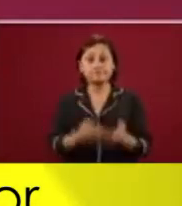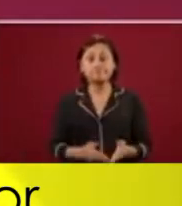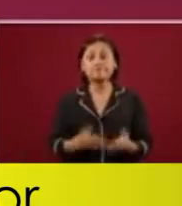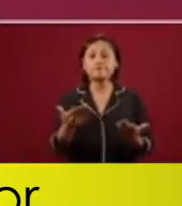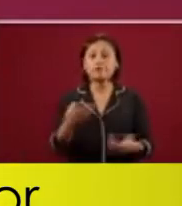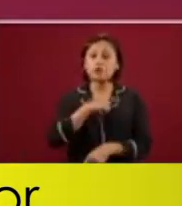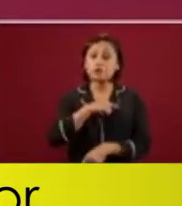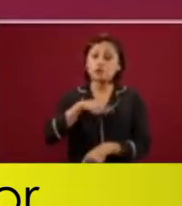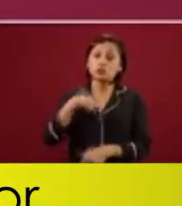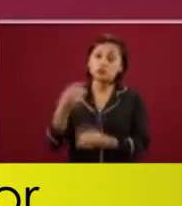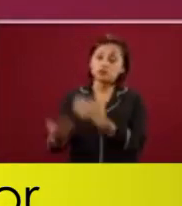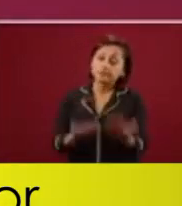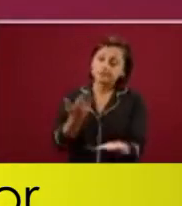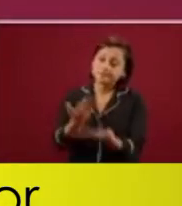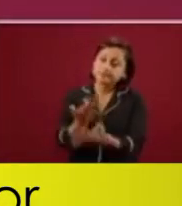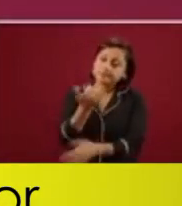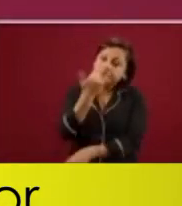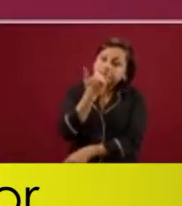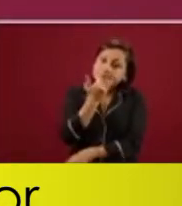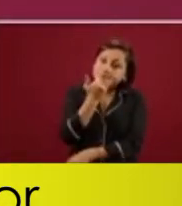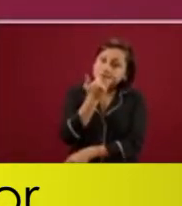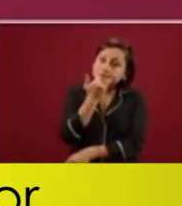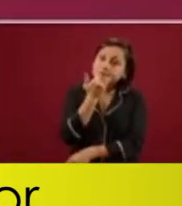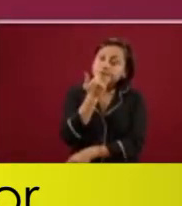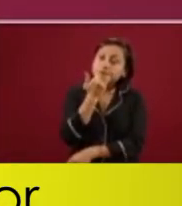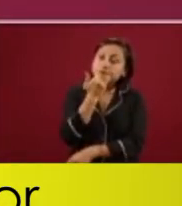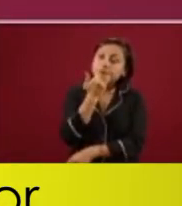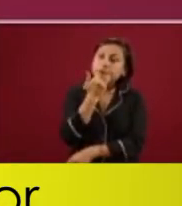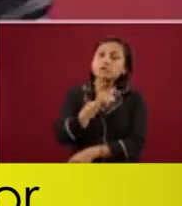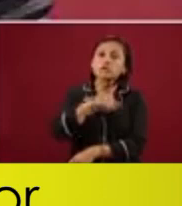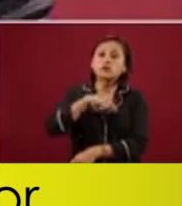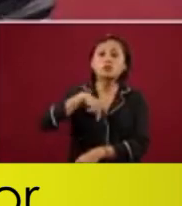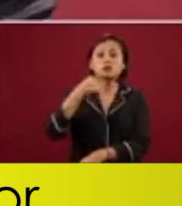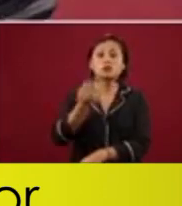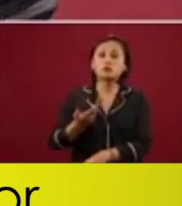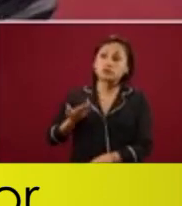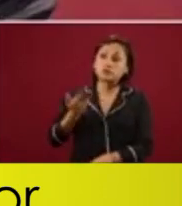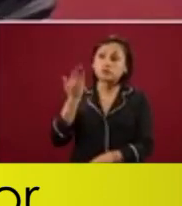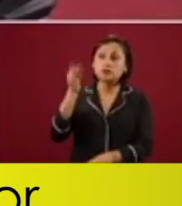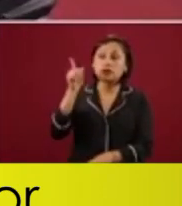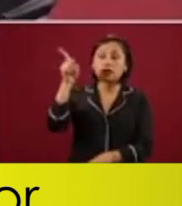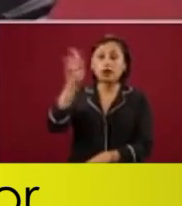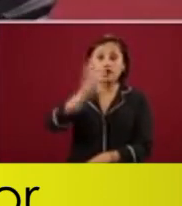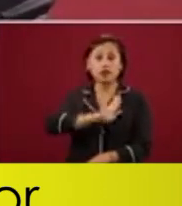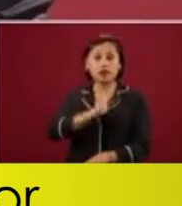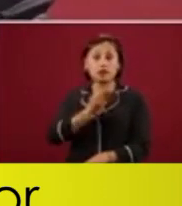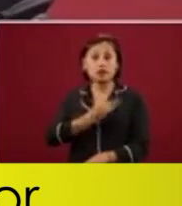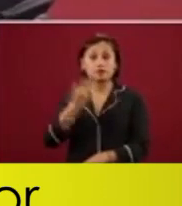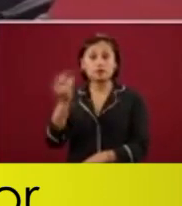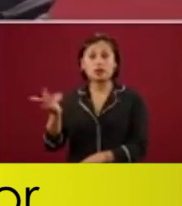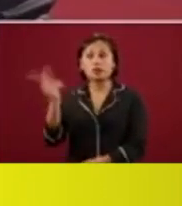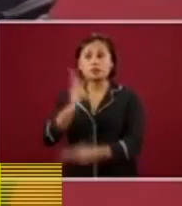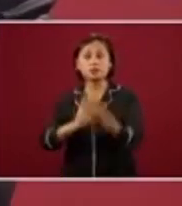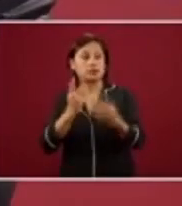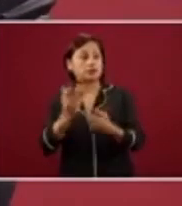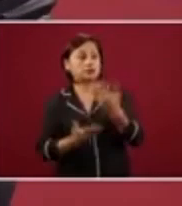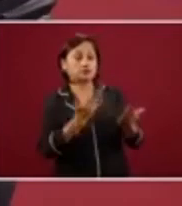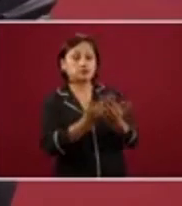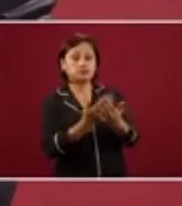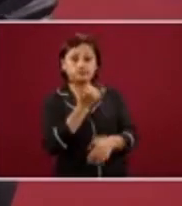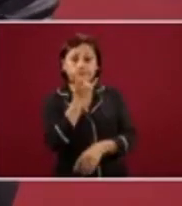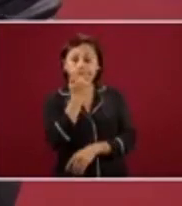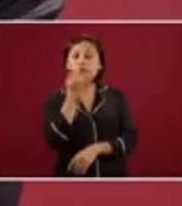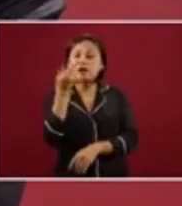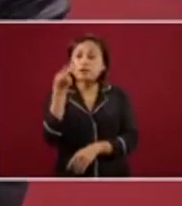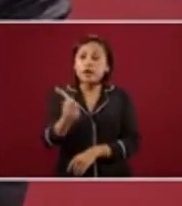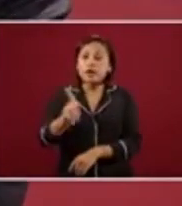que de España, del Vaticano, se haga lo mismo. Pero el Estado mexicano tiene que ofrecer disculpas